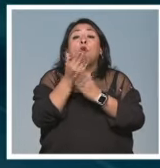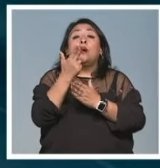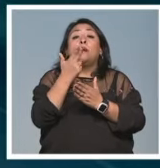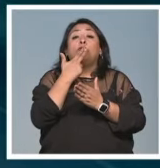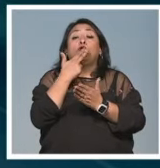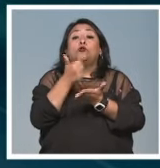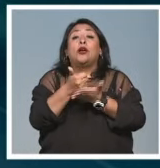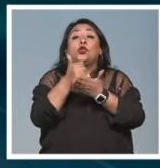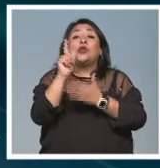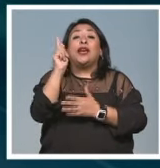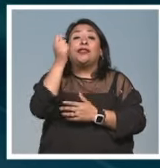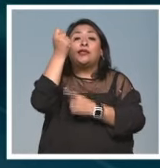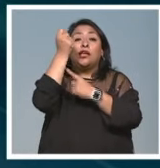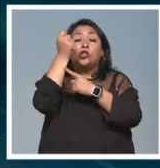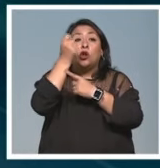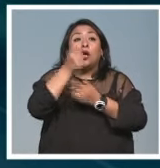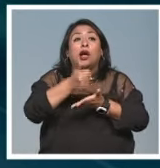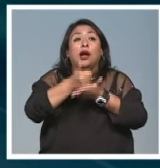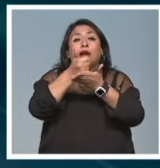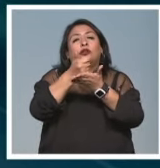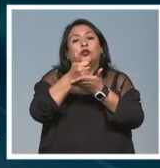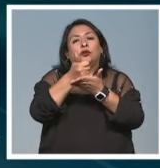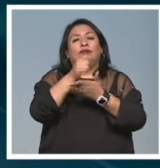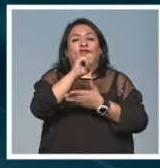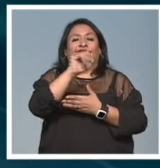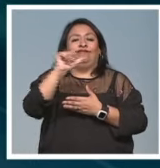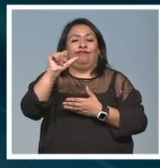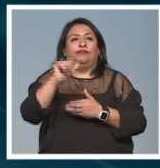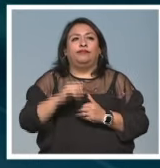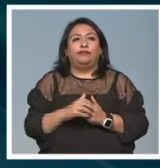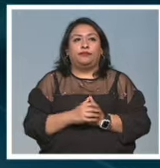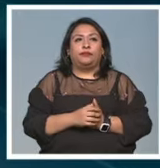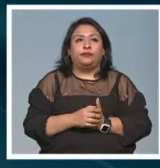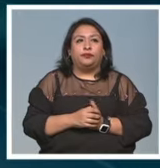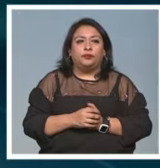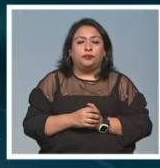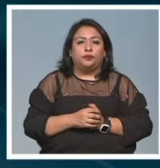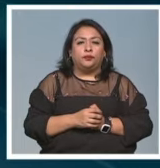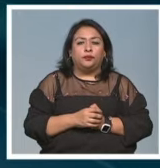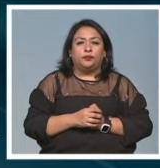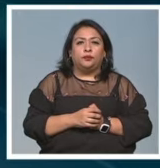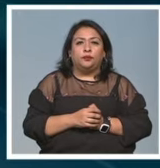herramientas tecnológicas apoyadas por la llamada inteligencia artificial.